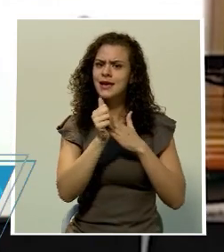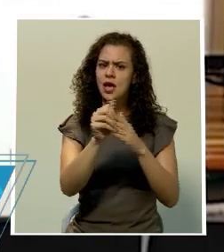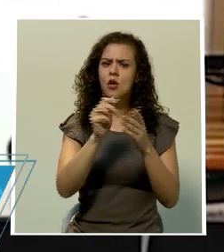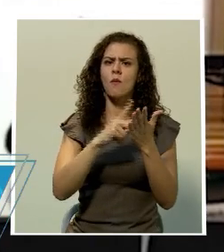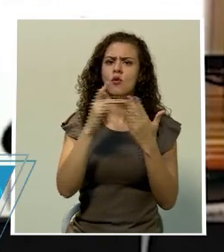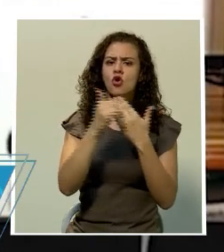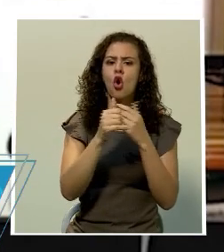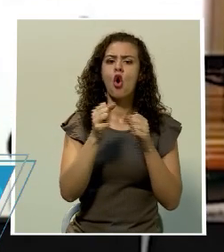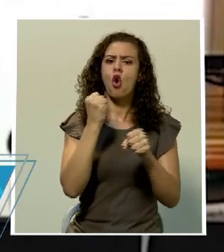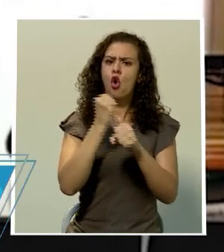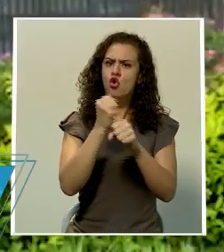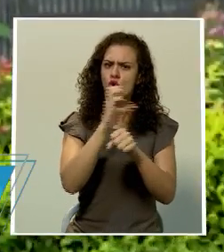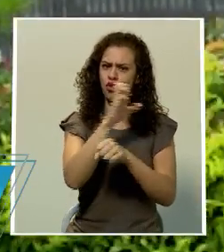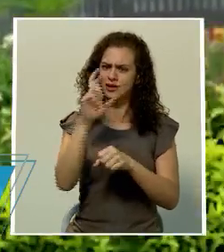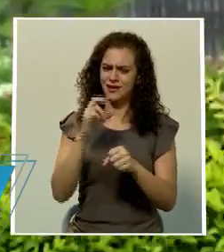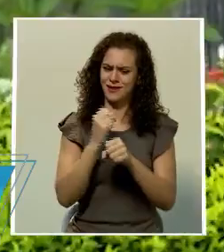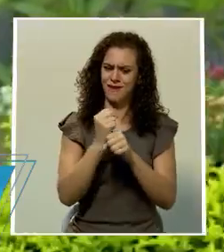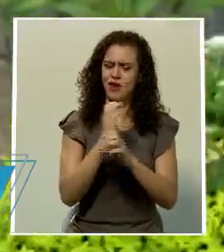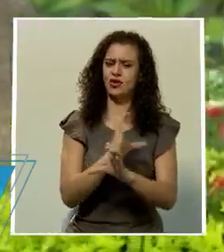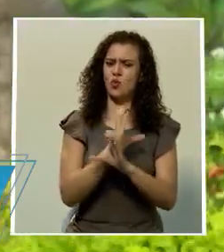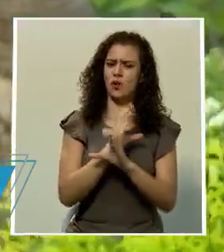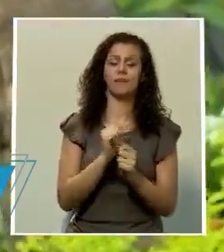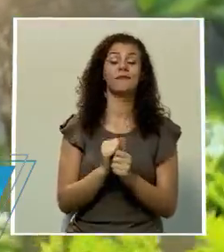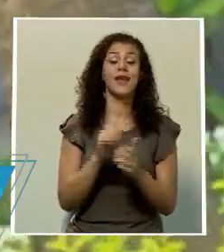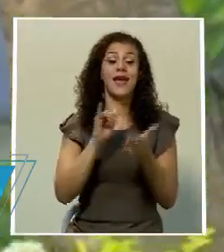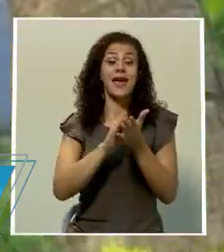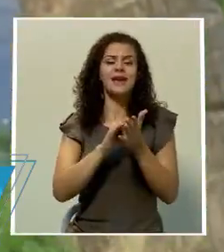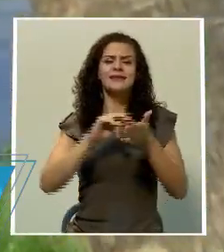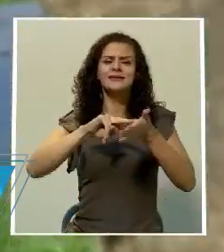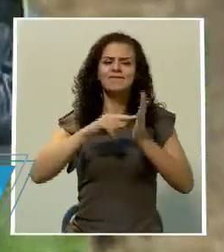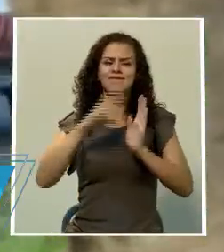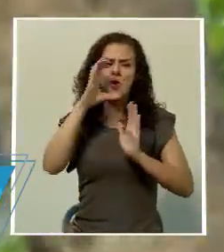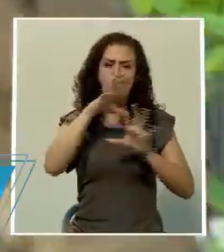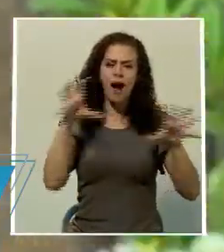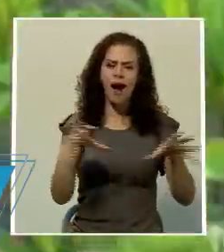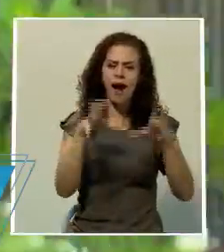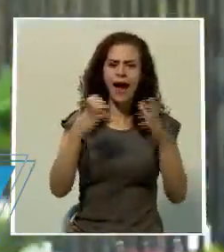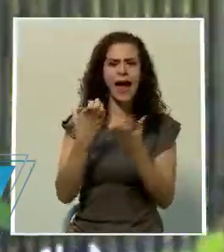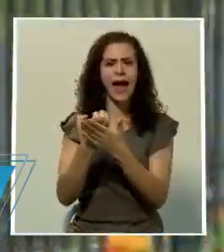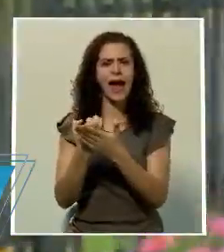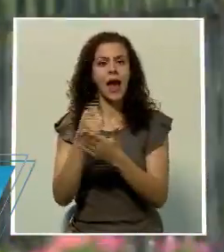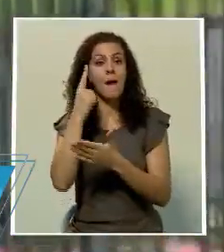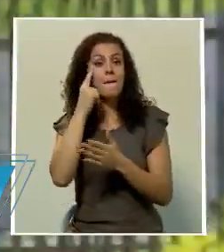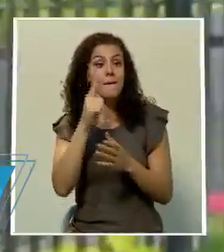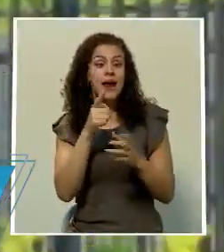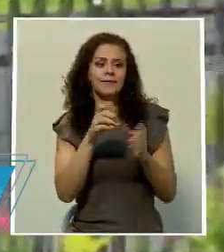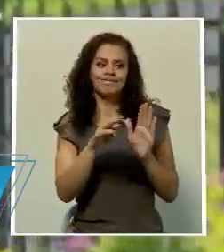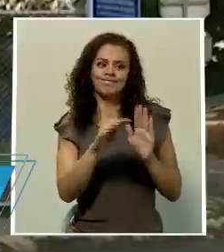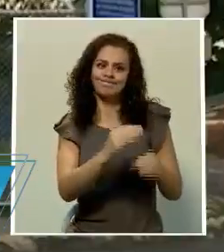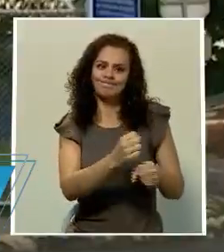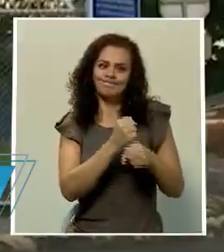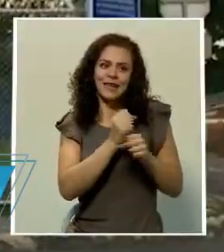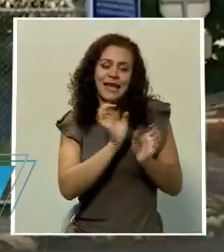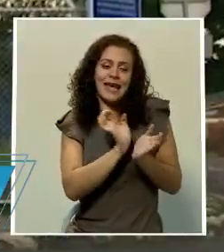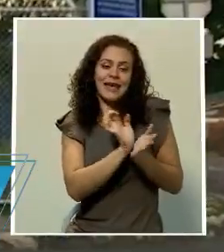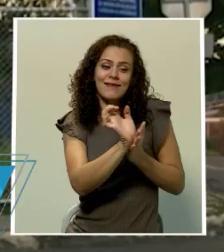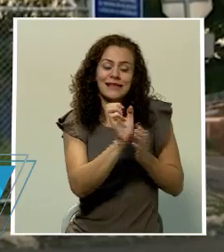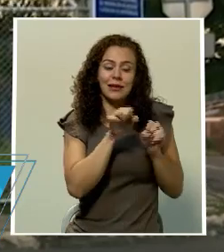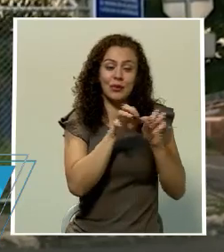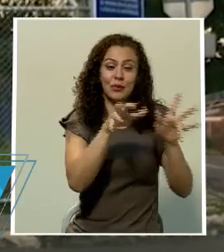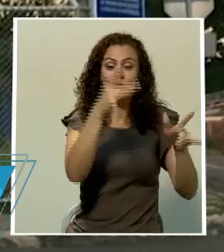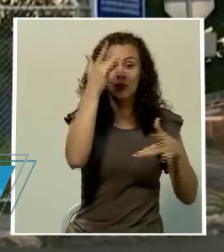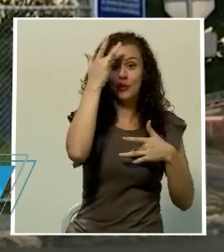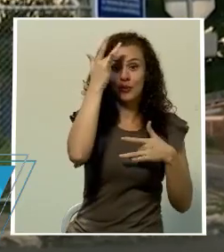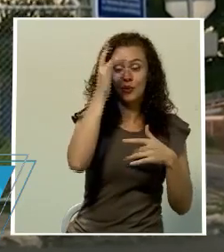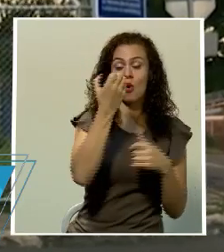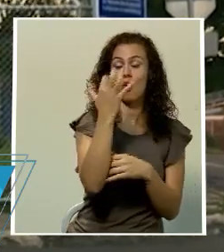denominado Costa Rica Trabaja y se Cuida, el cual busca reactivar la economía aplicando medidas para prevenir el contagio por COVID-19 entre